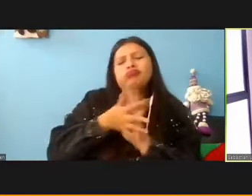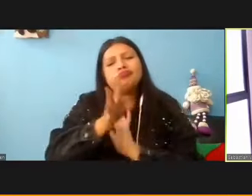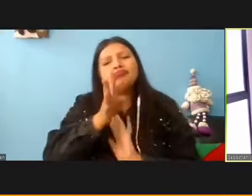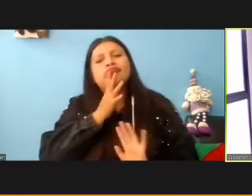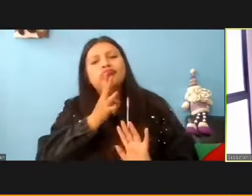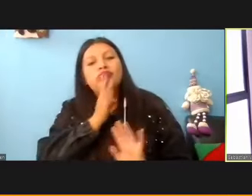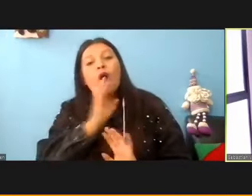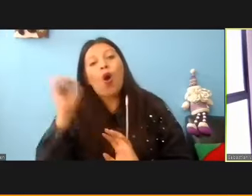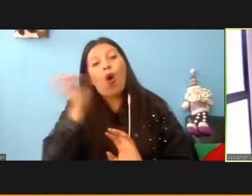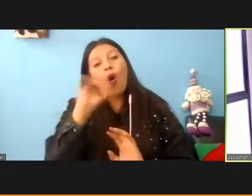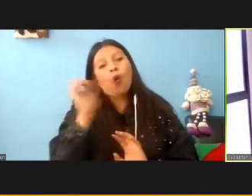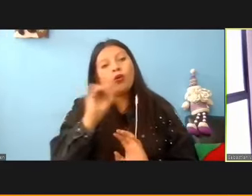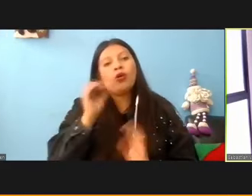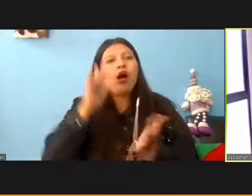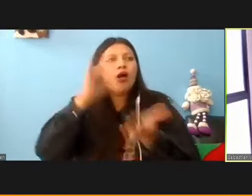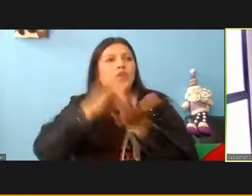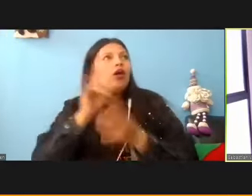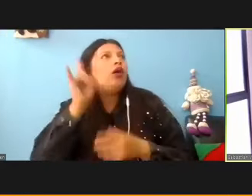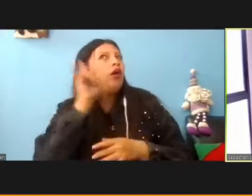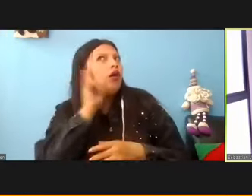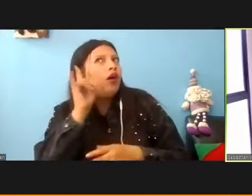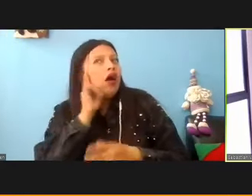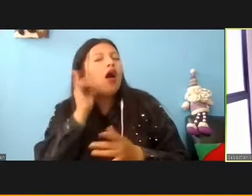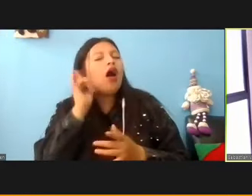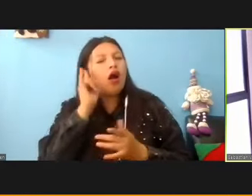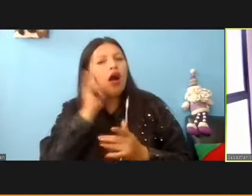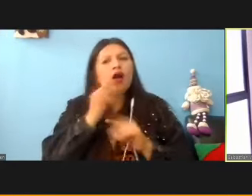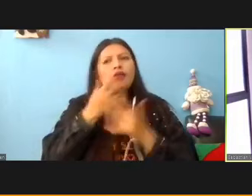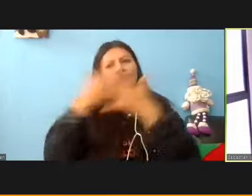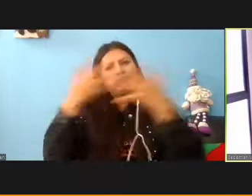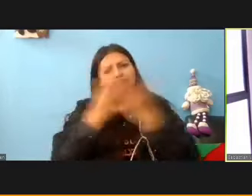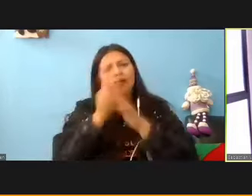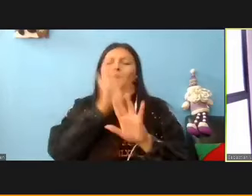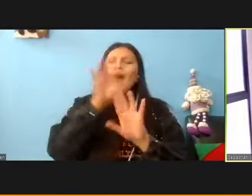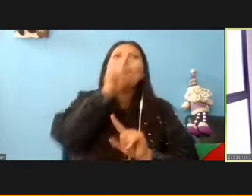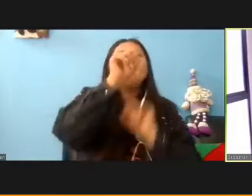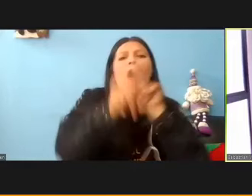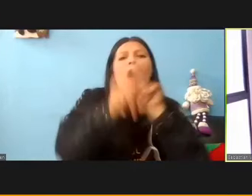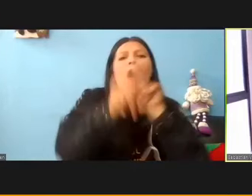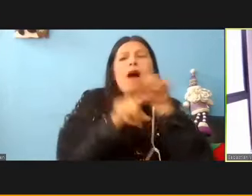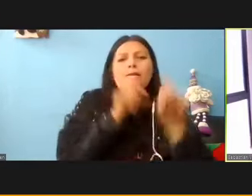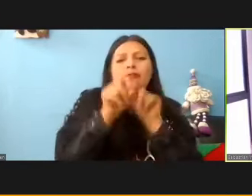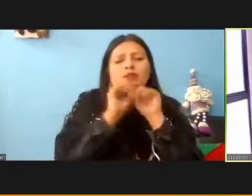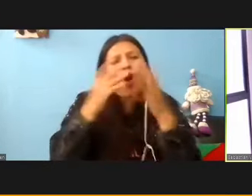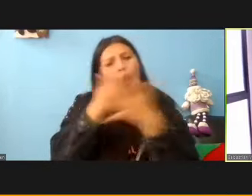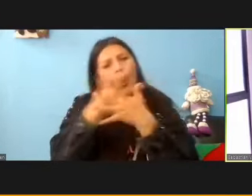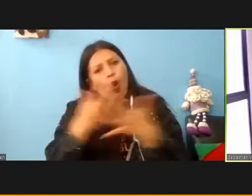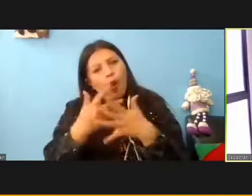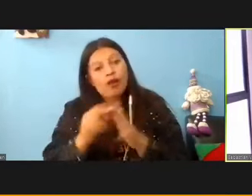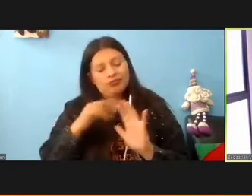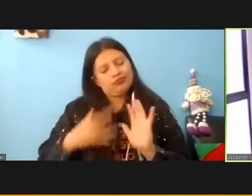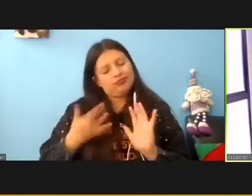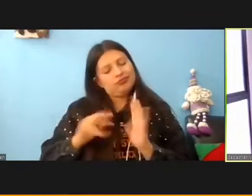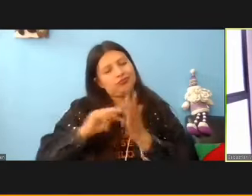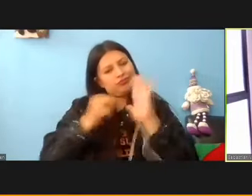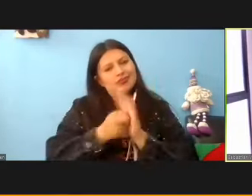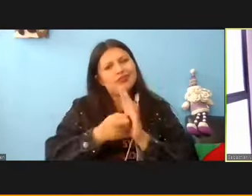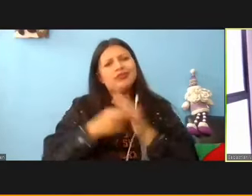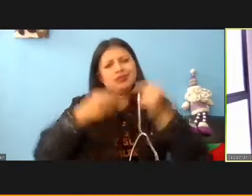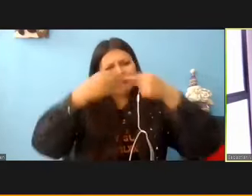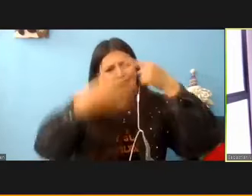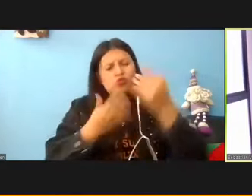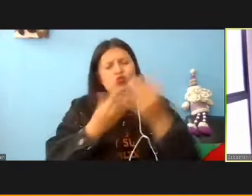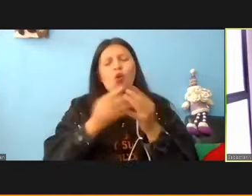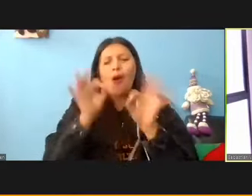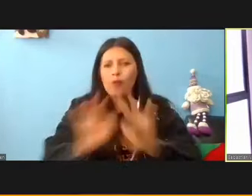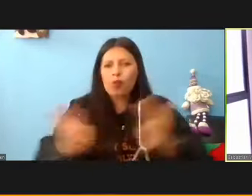como, como escuchas activos haciendo sus preguntas, sus comentarios. Creo que de aquí derivamos unas muy importantes